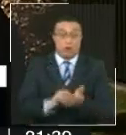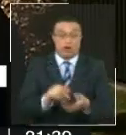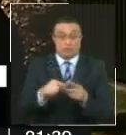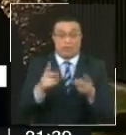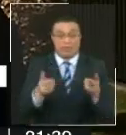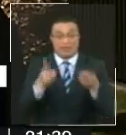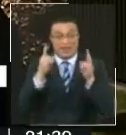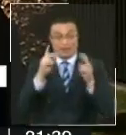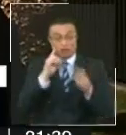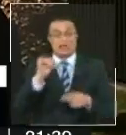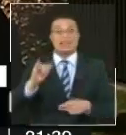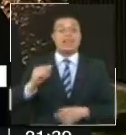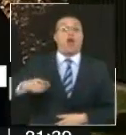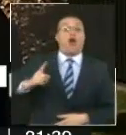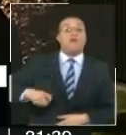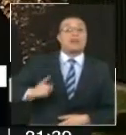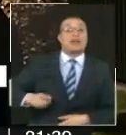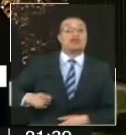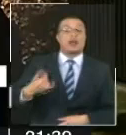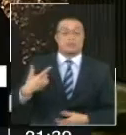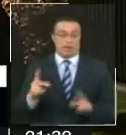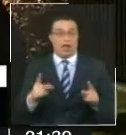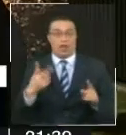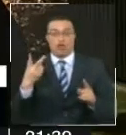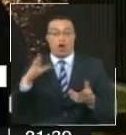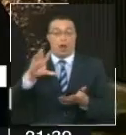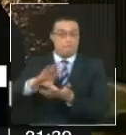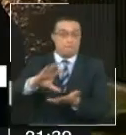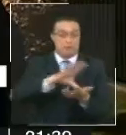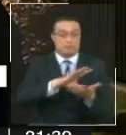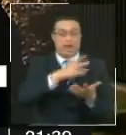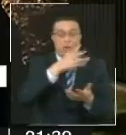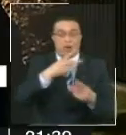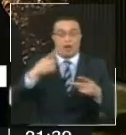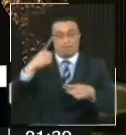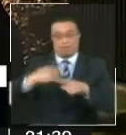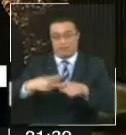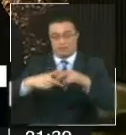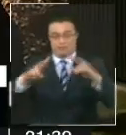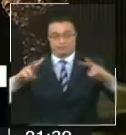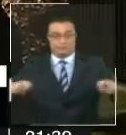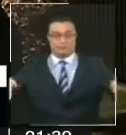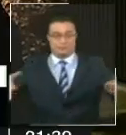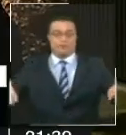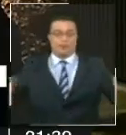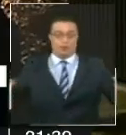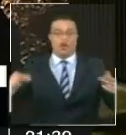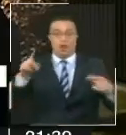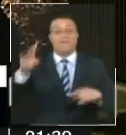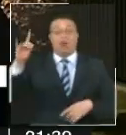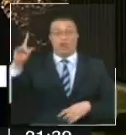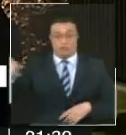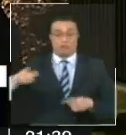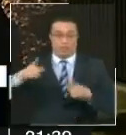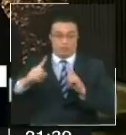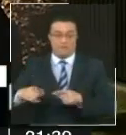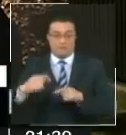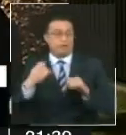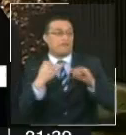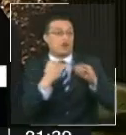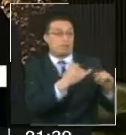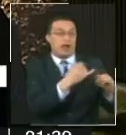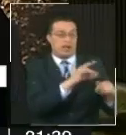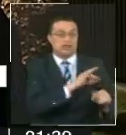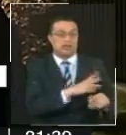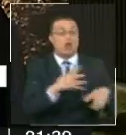derechos una serie de obligaciones a aquellos estados que comparten ese curso de agua como por ejemplo en este caso a Bolivia que debería informar a Chile de